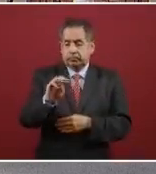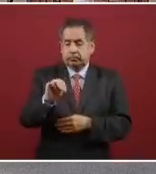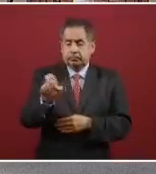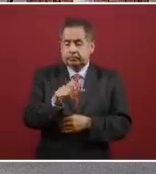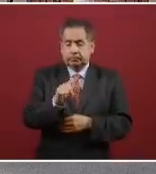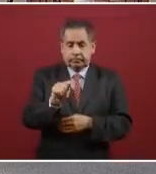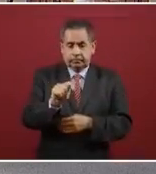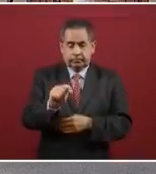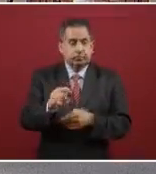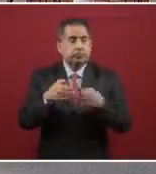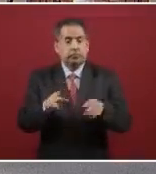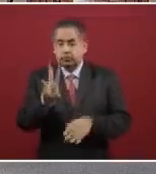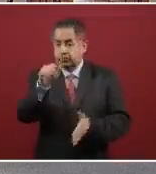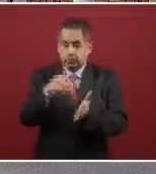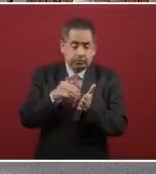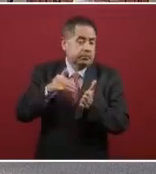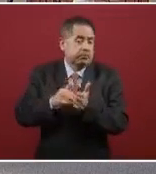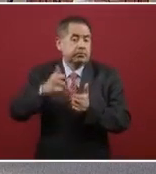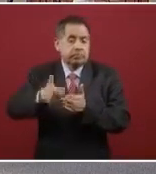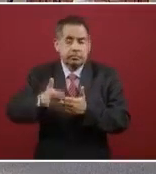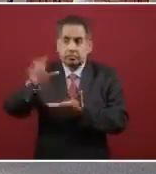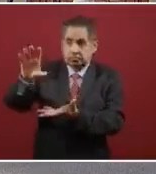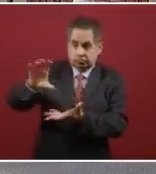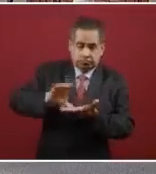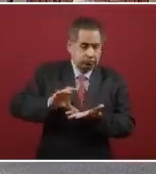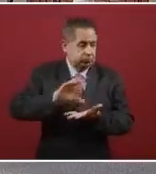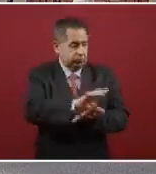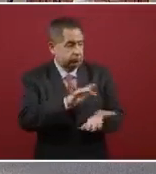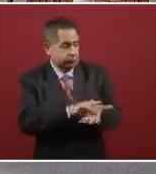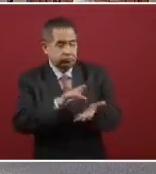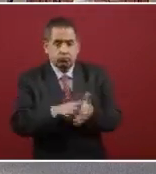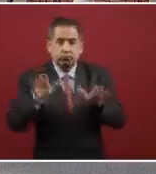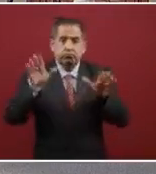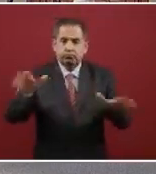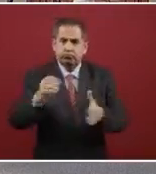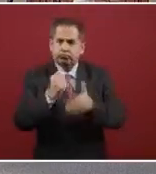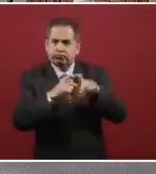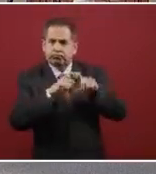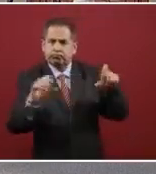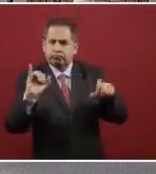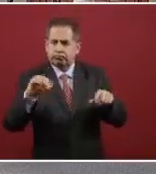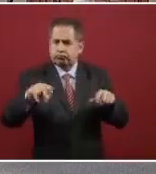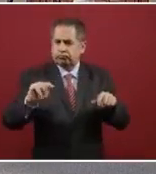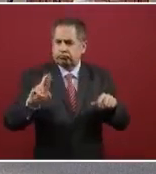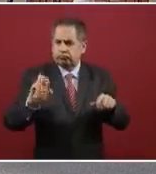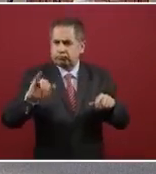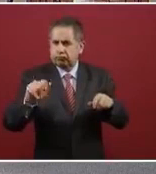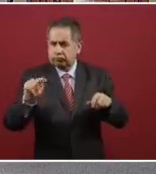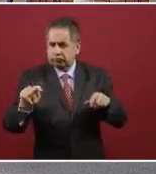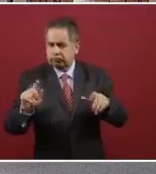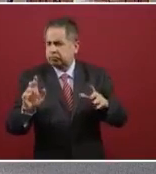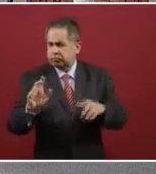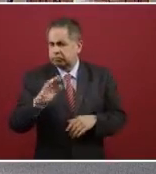línea de crédito de 3,000 millones de pesos para apoyar a Interjet. La pregunta específica es, ¿ya